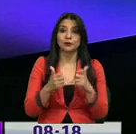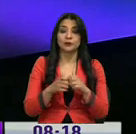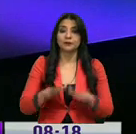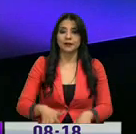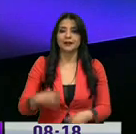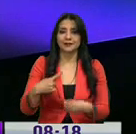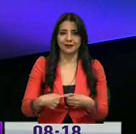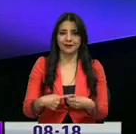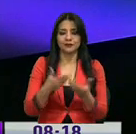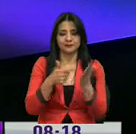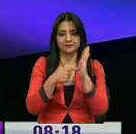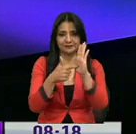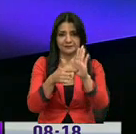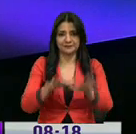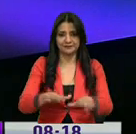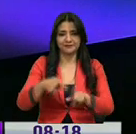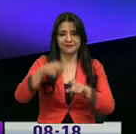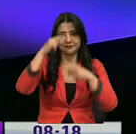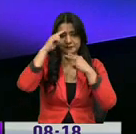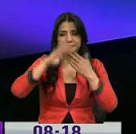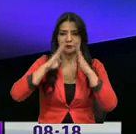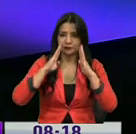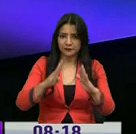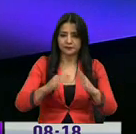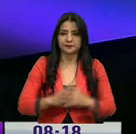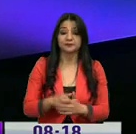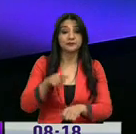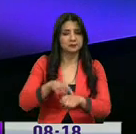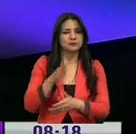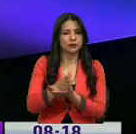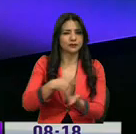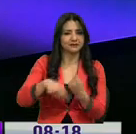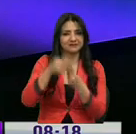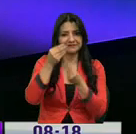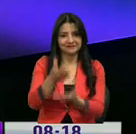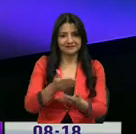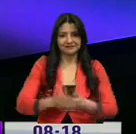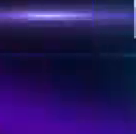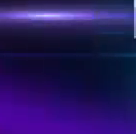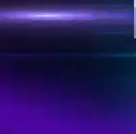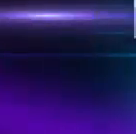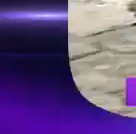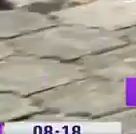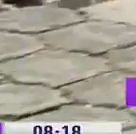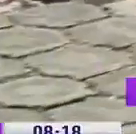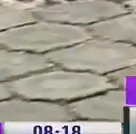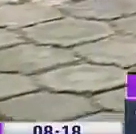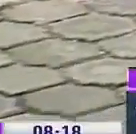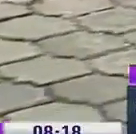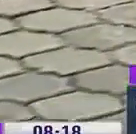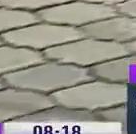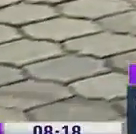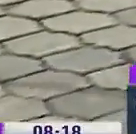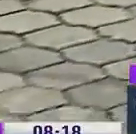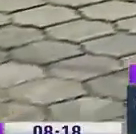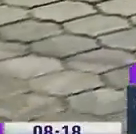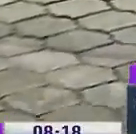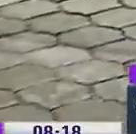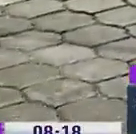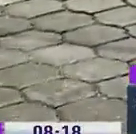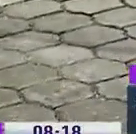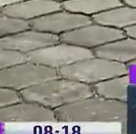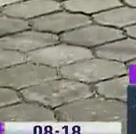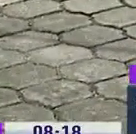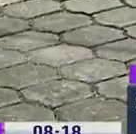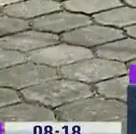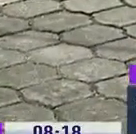ciudad, que lo topamos acá en este, el primer noticiero de la comunidad. Es tiempo de una pausa, ya venimos. Al retornar, les contamos que